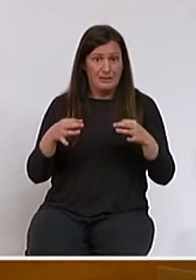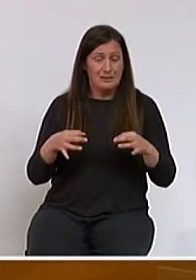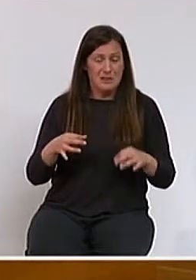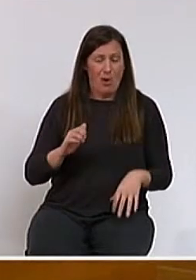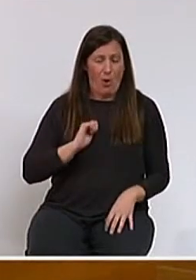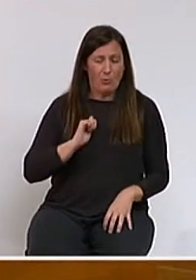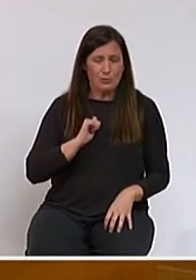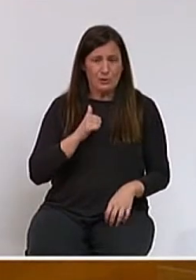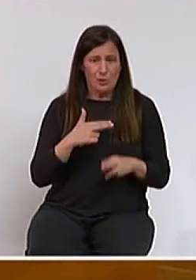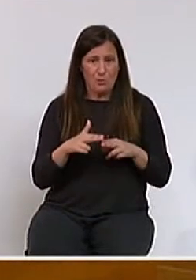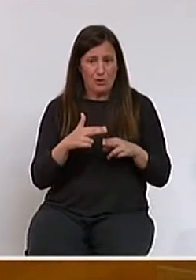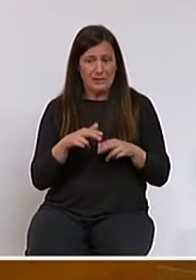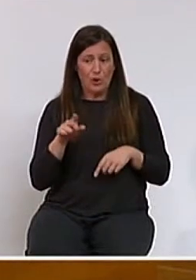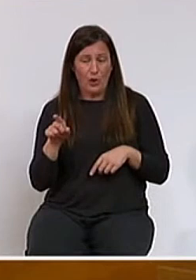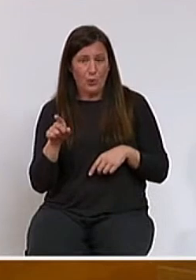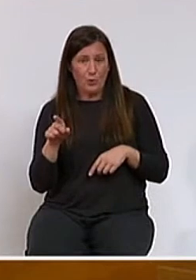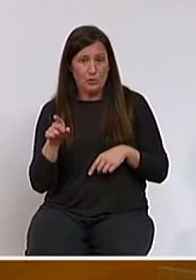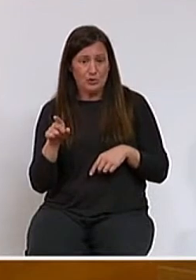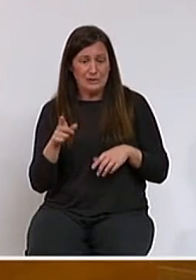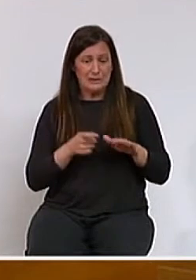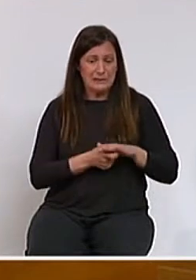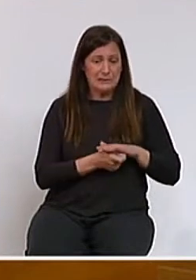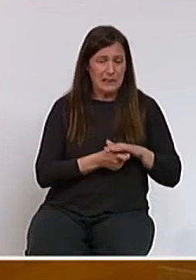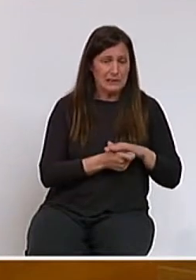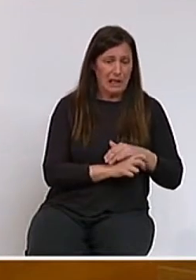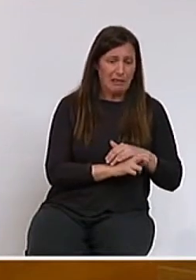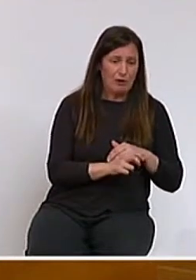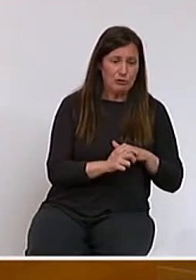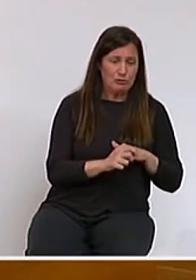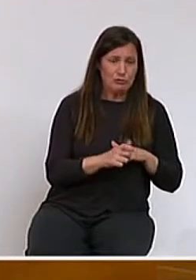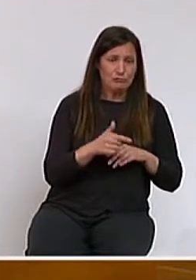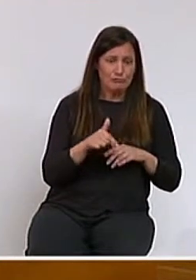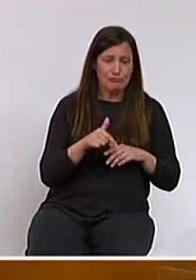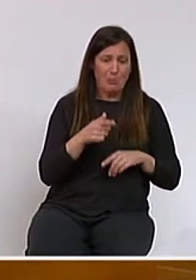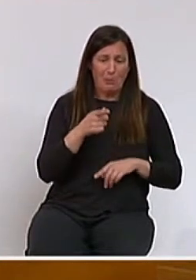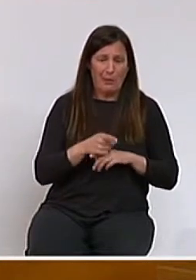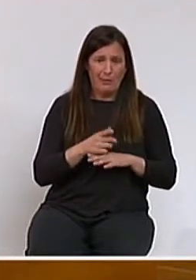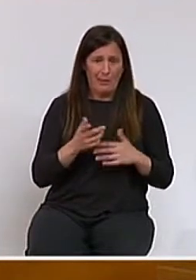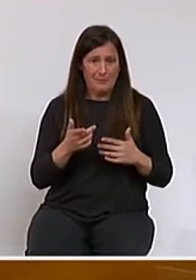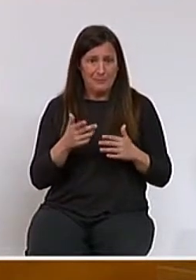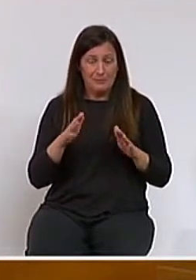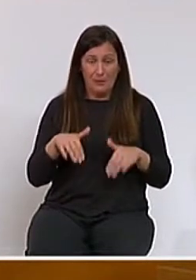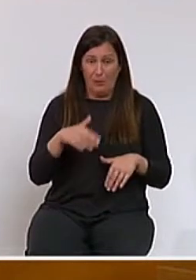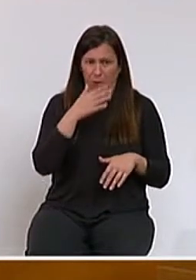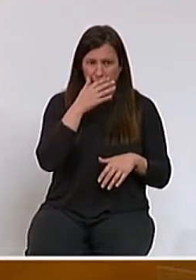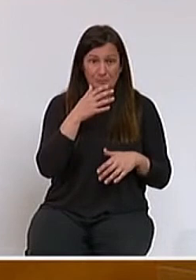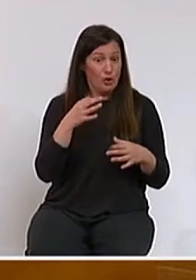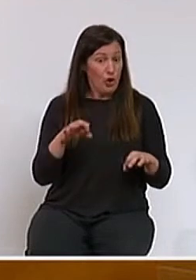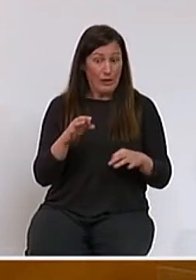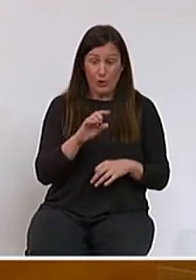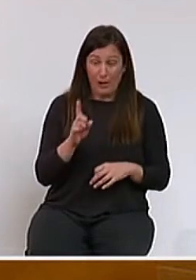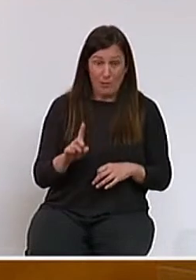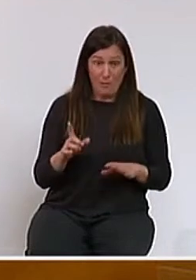oportunismo político de unos y el chantaje de otros. Lo que no era tan común, lo que